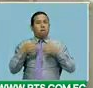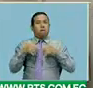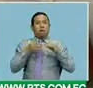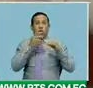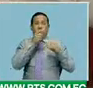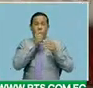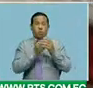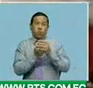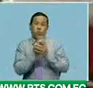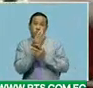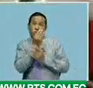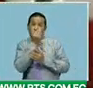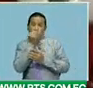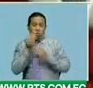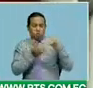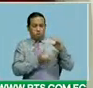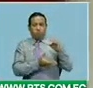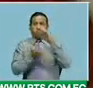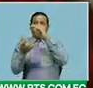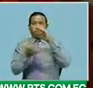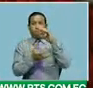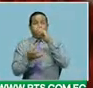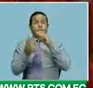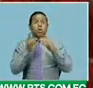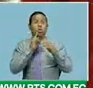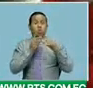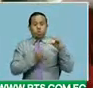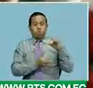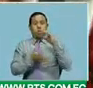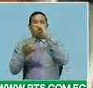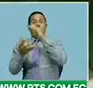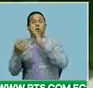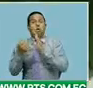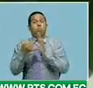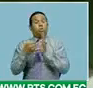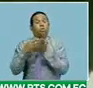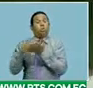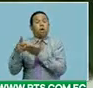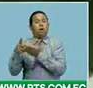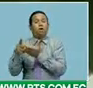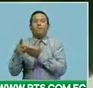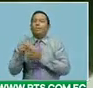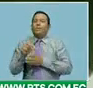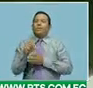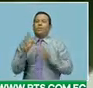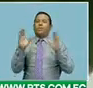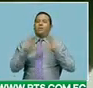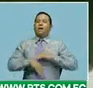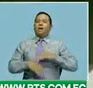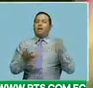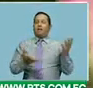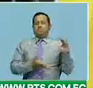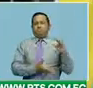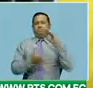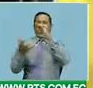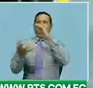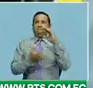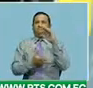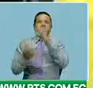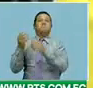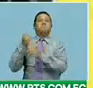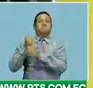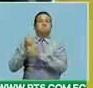los Estados Unidos no pagarán aranceles tras ser incluidas en el sistema generalizado de preferencias por parte del